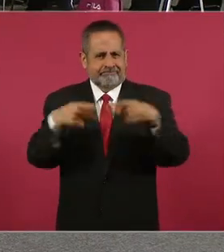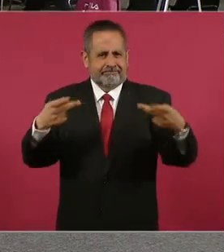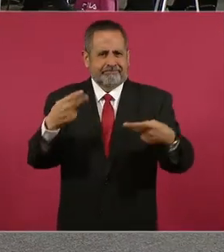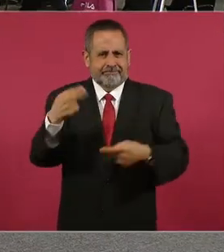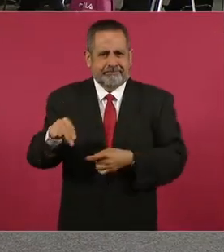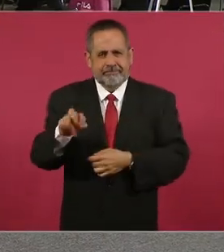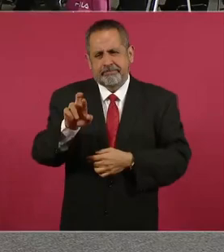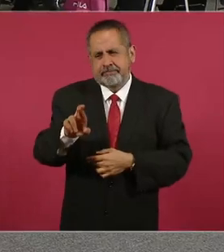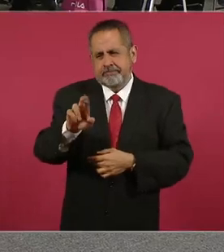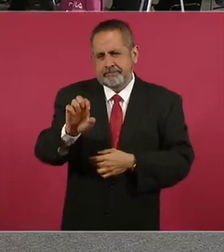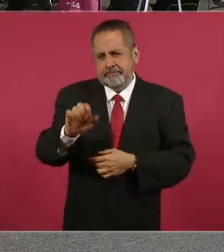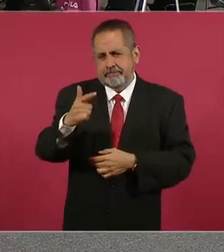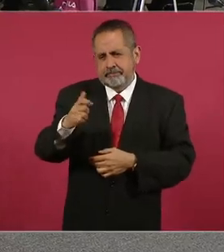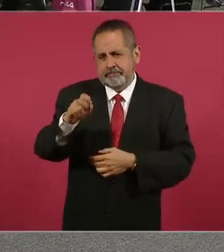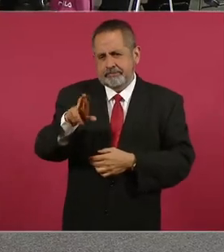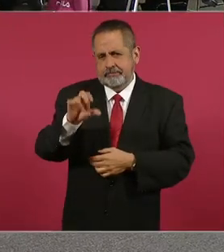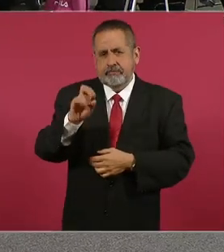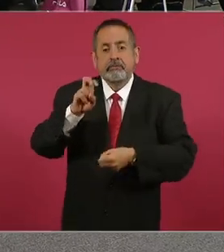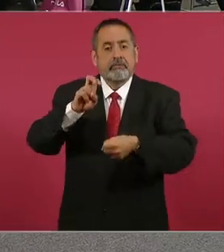en Estados Unidos.